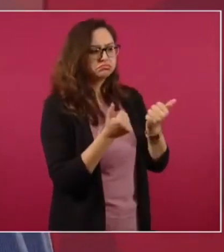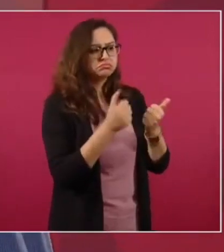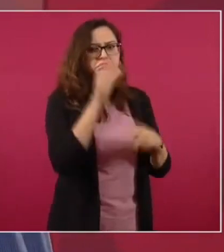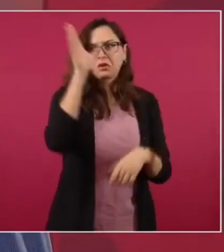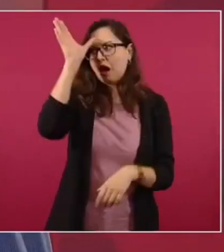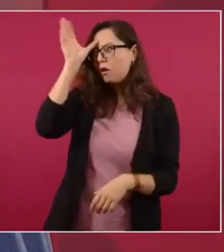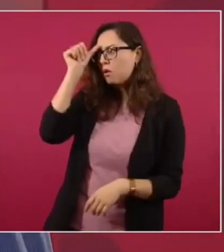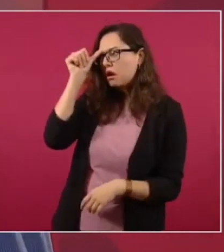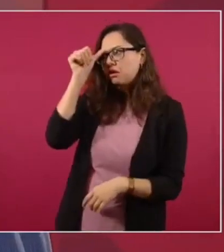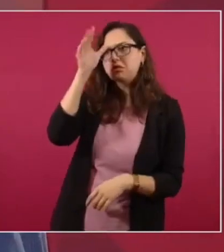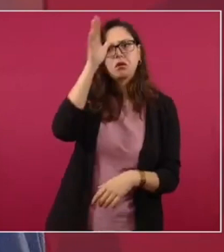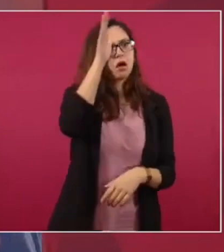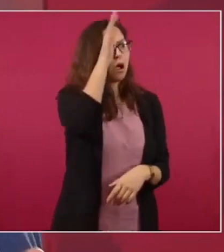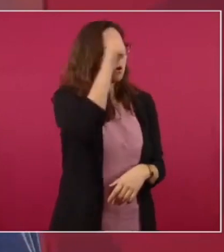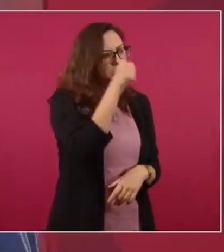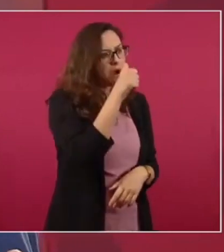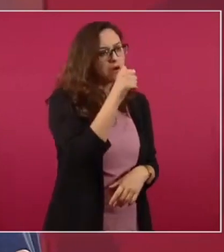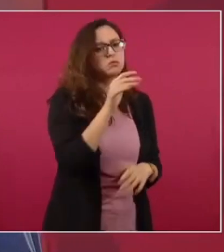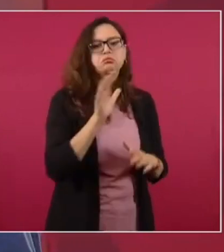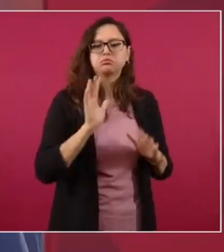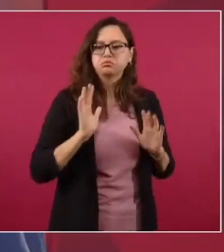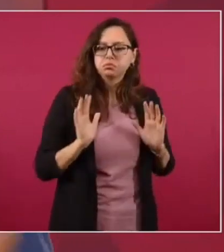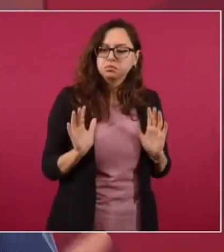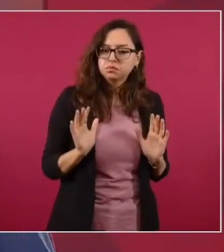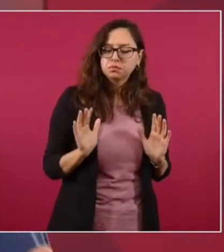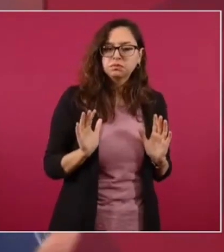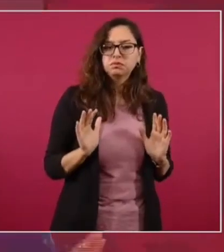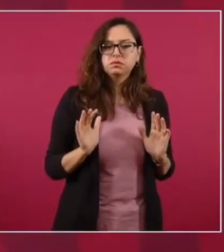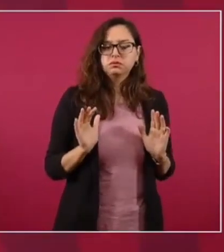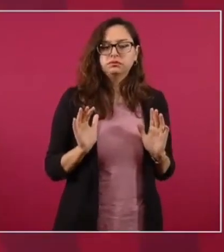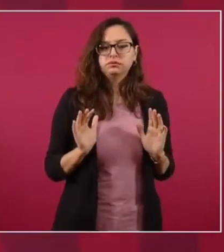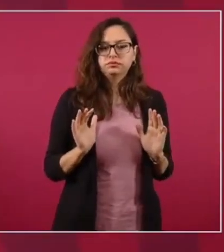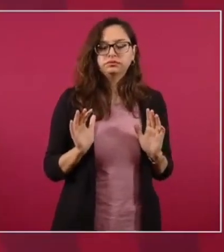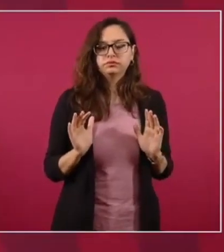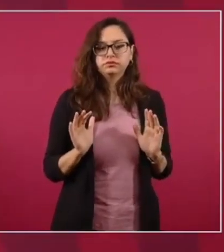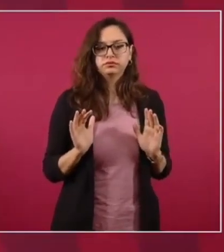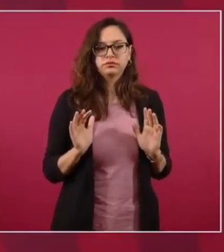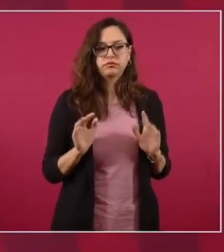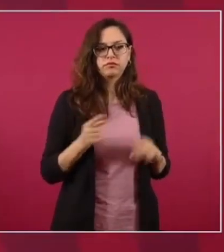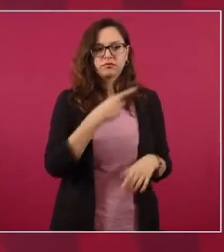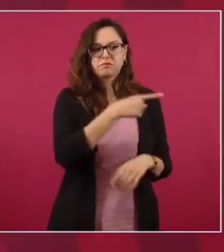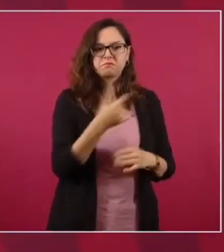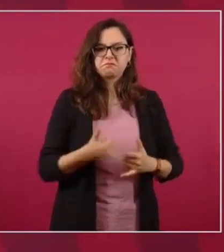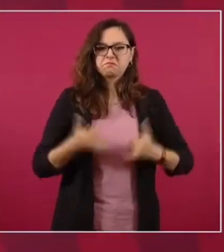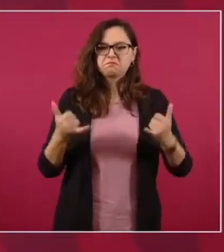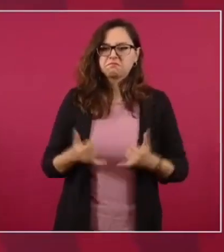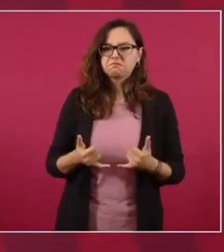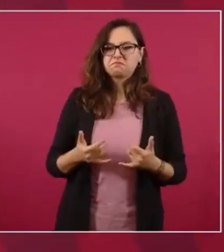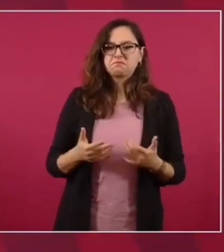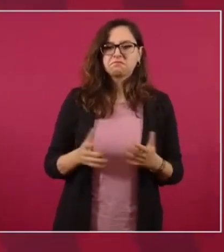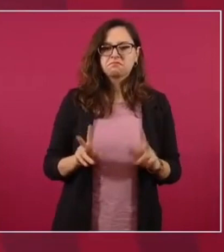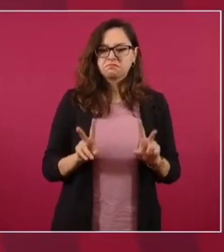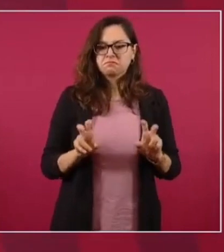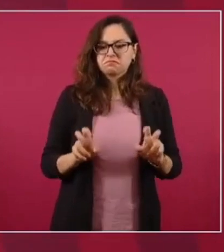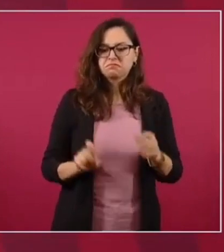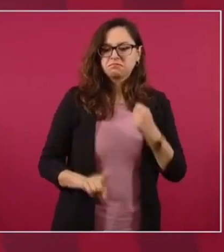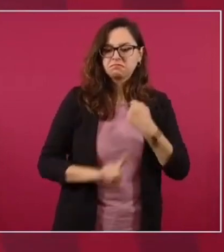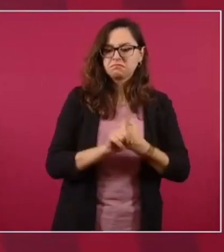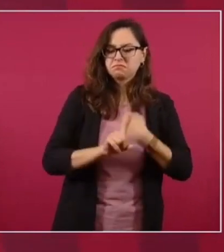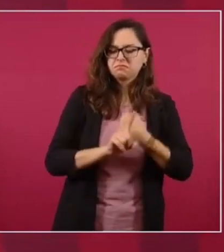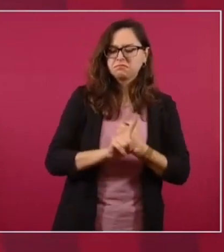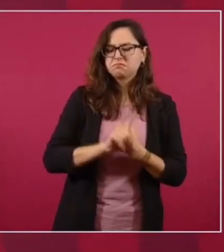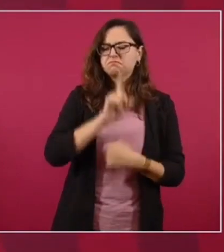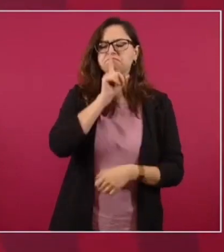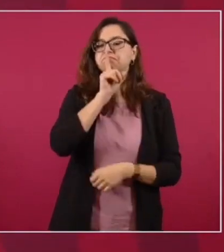no se cerró durante la pandemia la